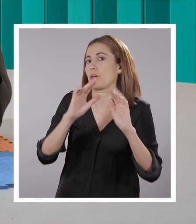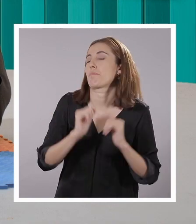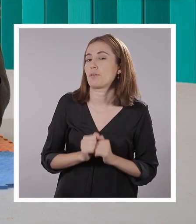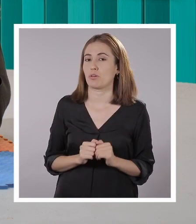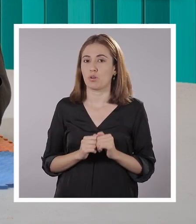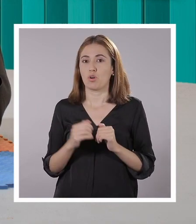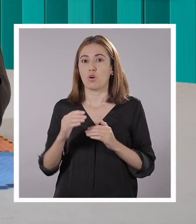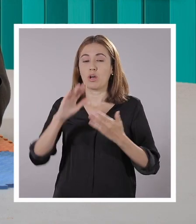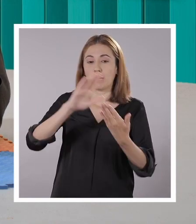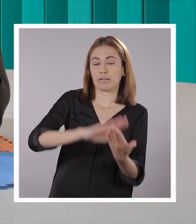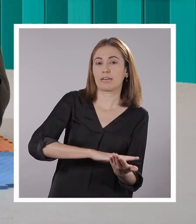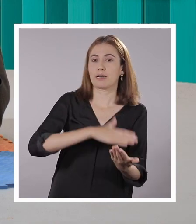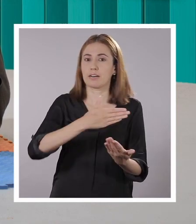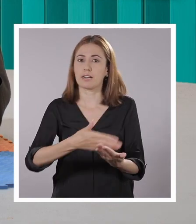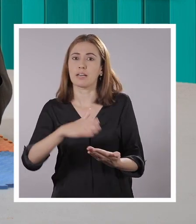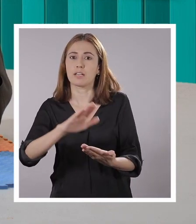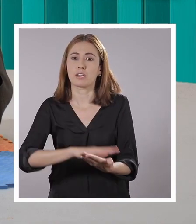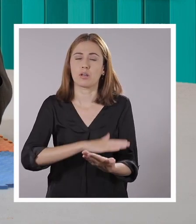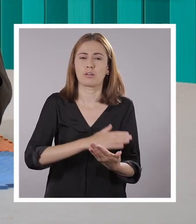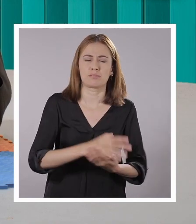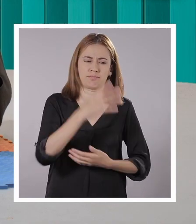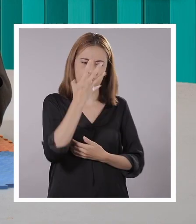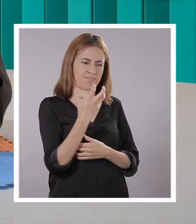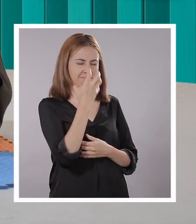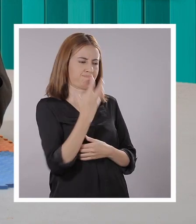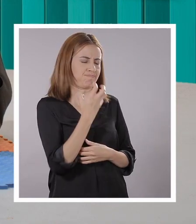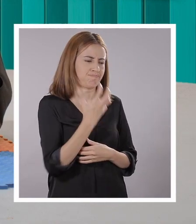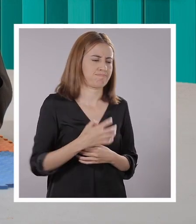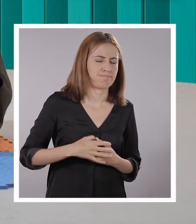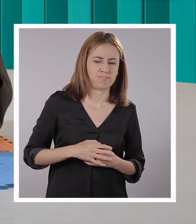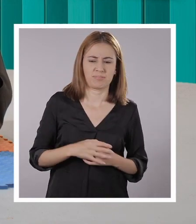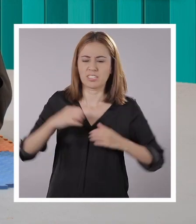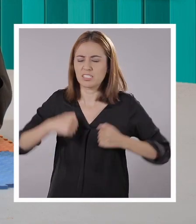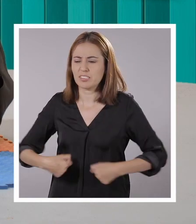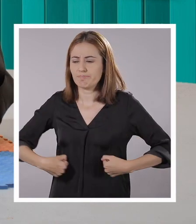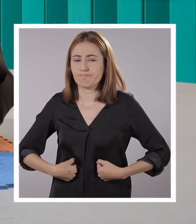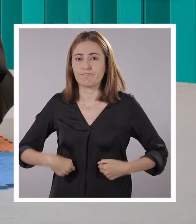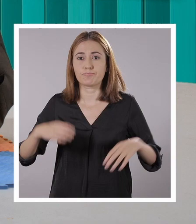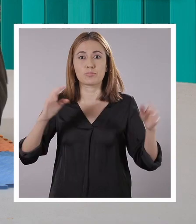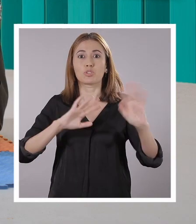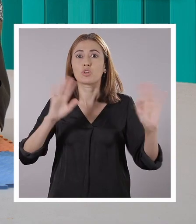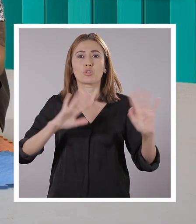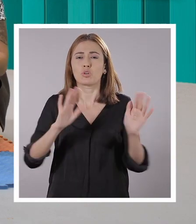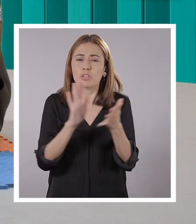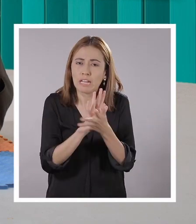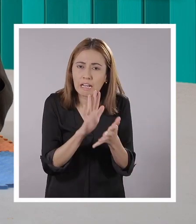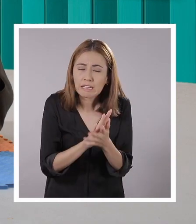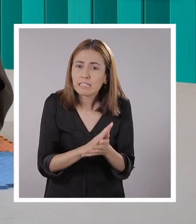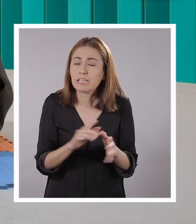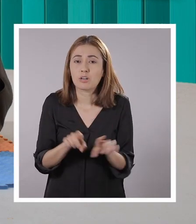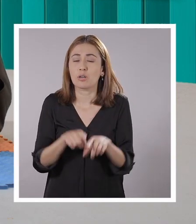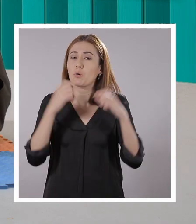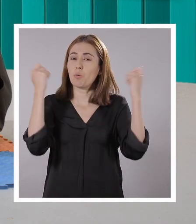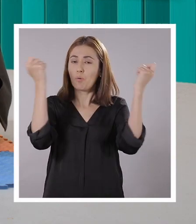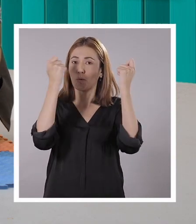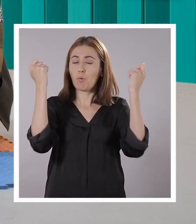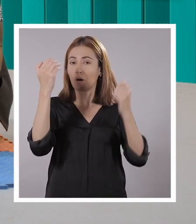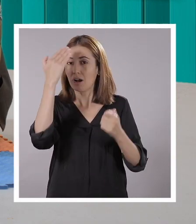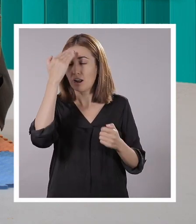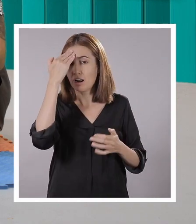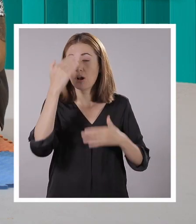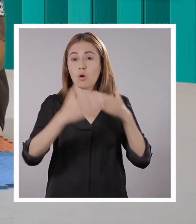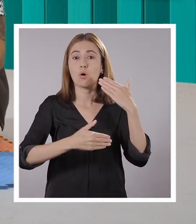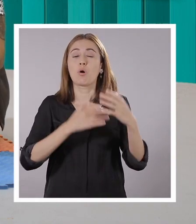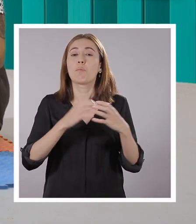Si, por ejemplo, están haciendo un patrón rítmico, no se enfurezcan si no les sale. Así como estamos acá, nos divertimos un montón y de